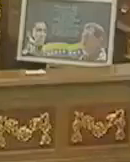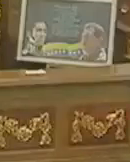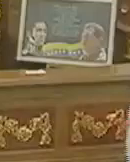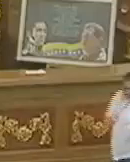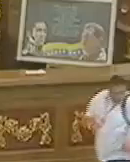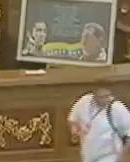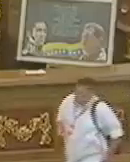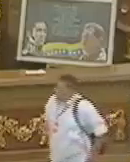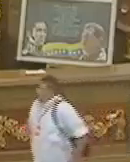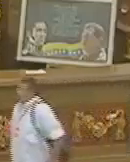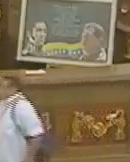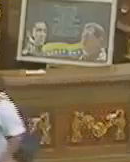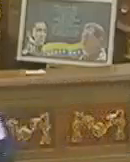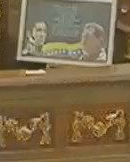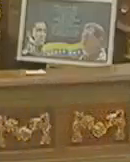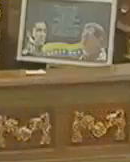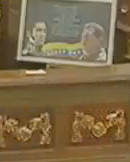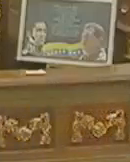de la tarde la tarde de Armonía la tarde